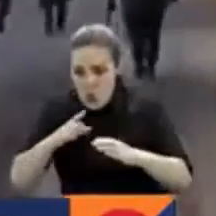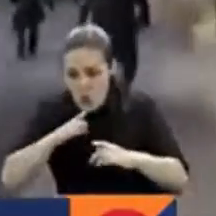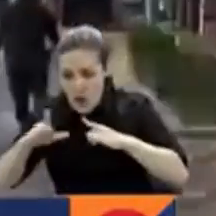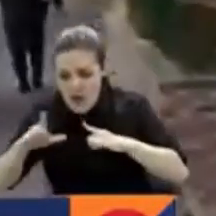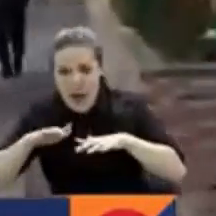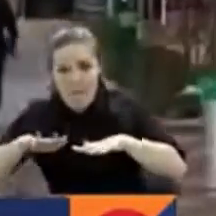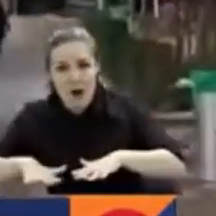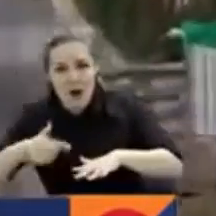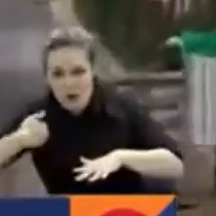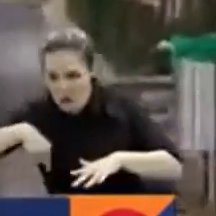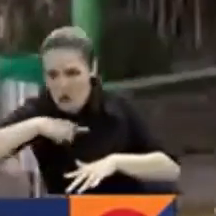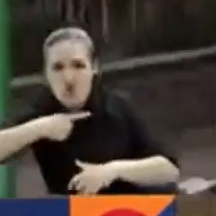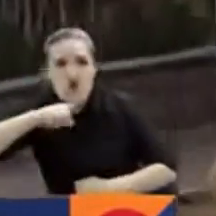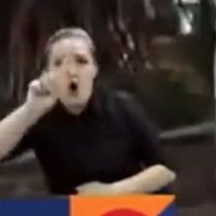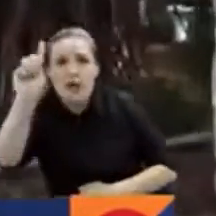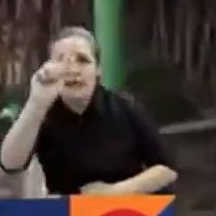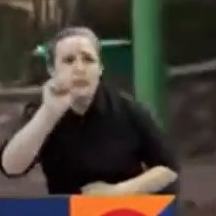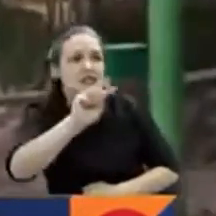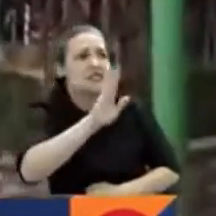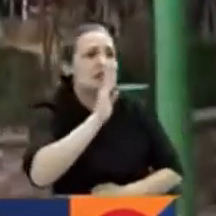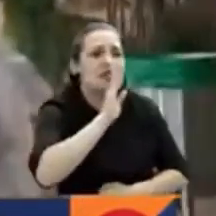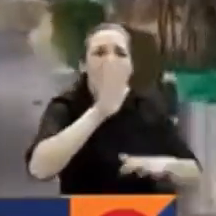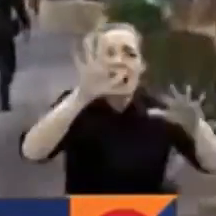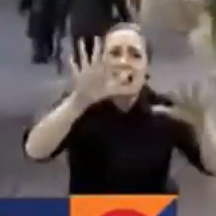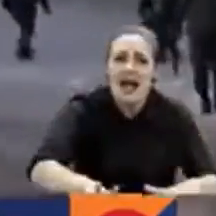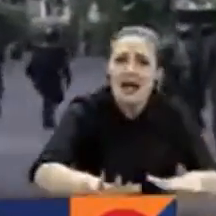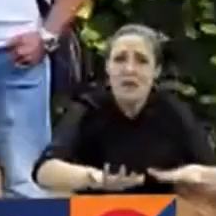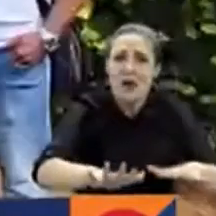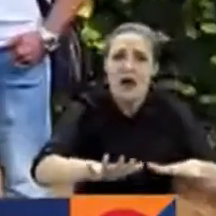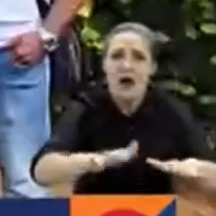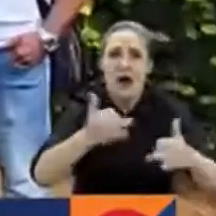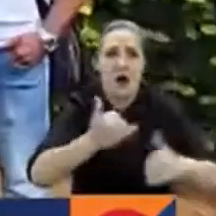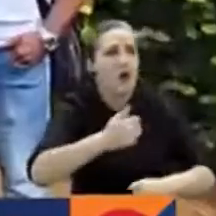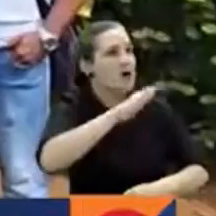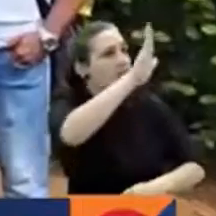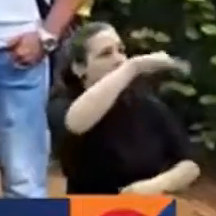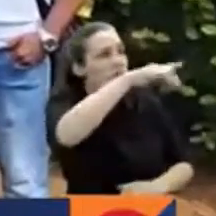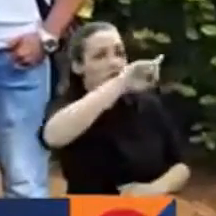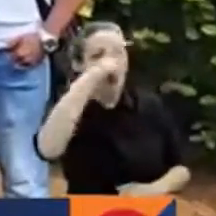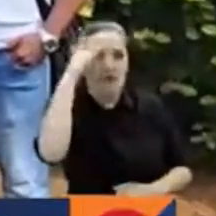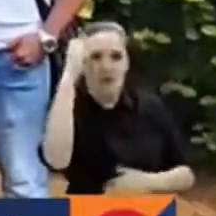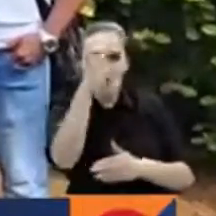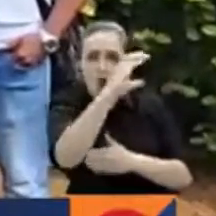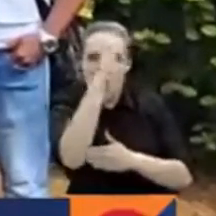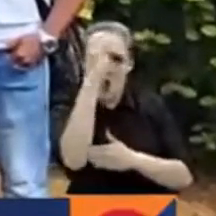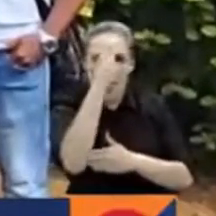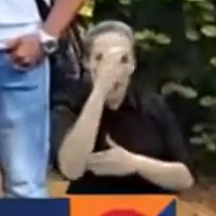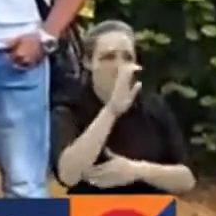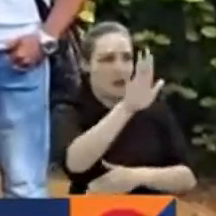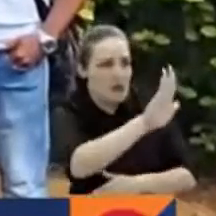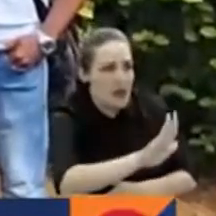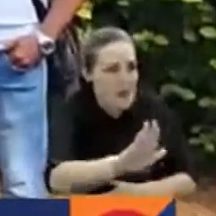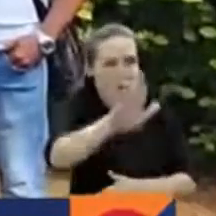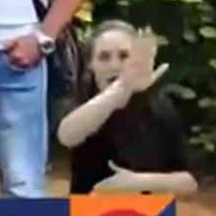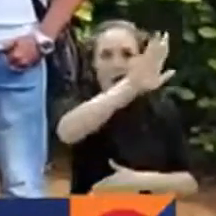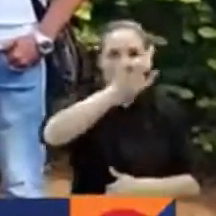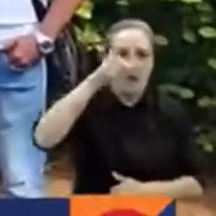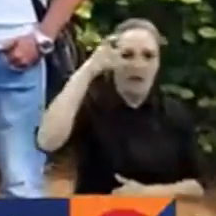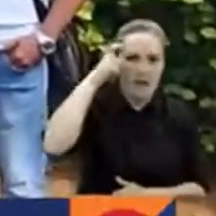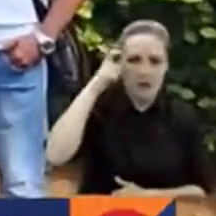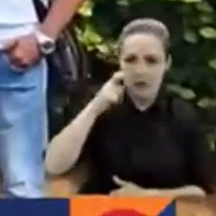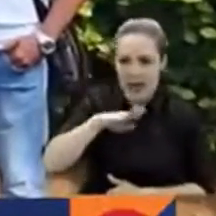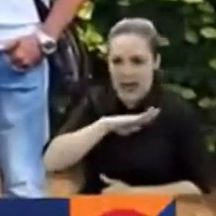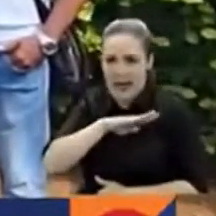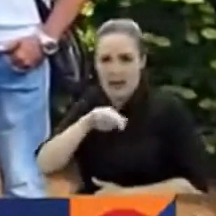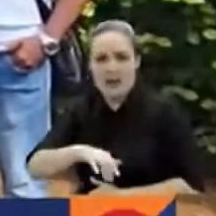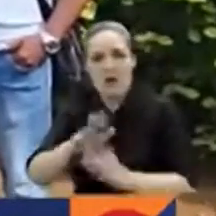del paro, quienes llamaron a la calma. Y hacemos un llamado al gobierno nacional, local, departamental y nacional, para que